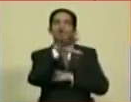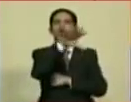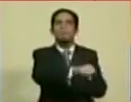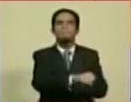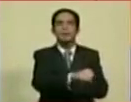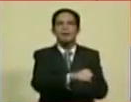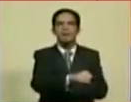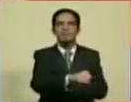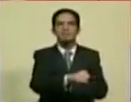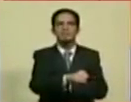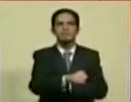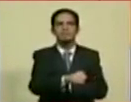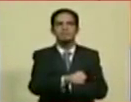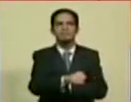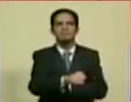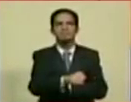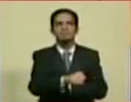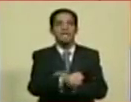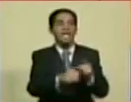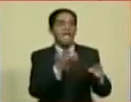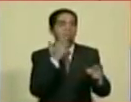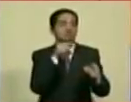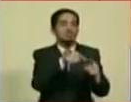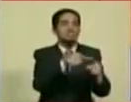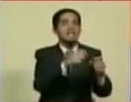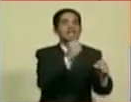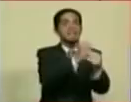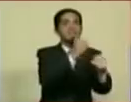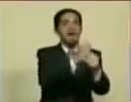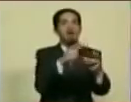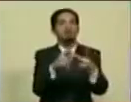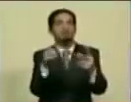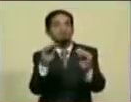trabajo en el mismo punto de equilibrio del capital.